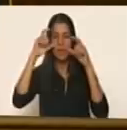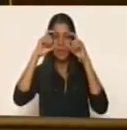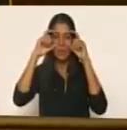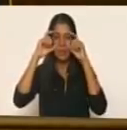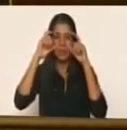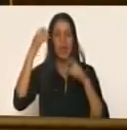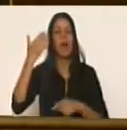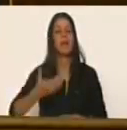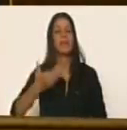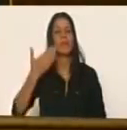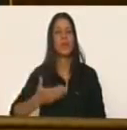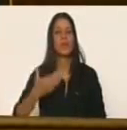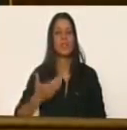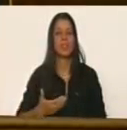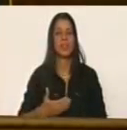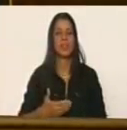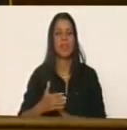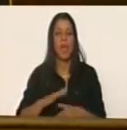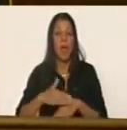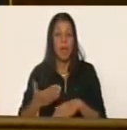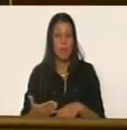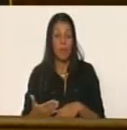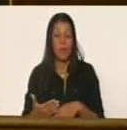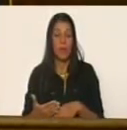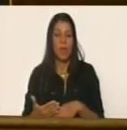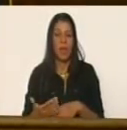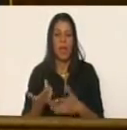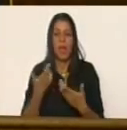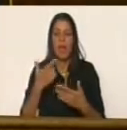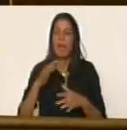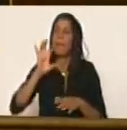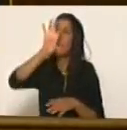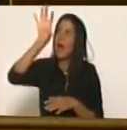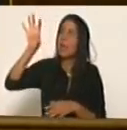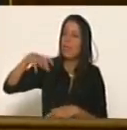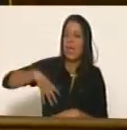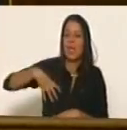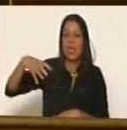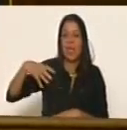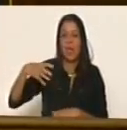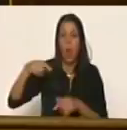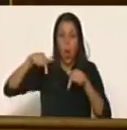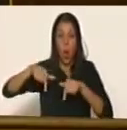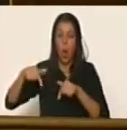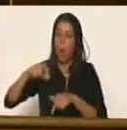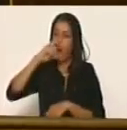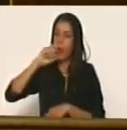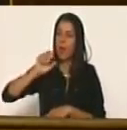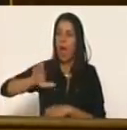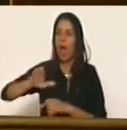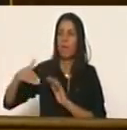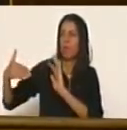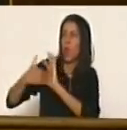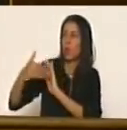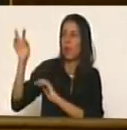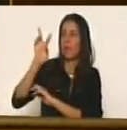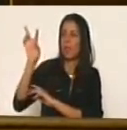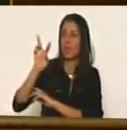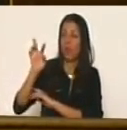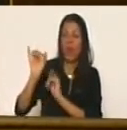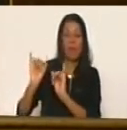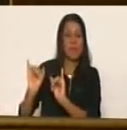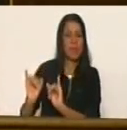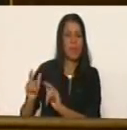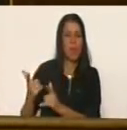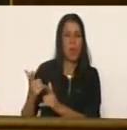y oportuna, porque si todavía los poderes imperiales que hoy amenazan a nuestra patria y sus